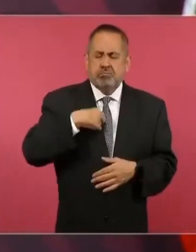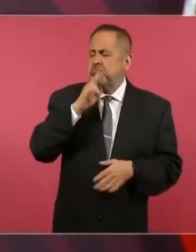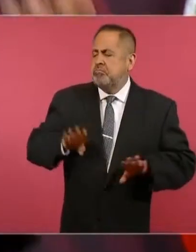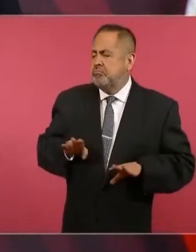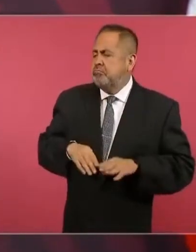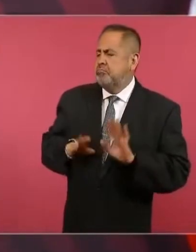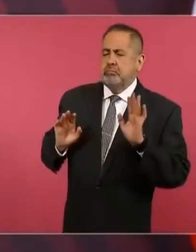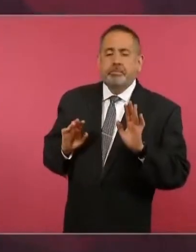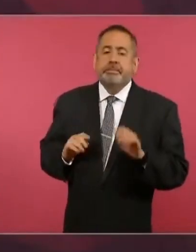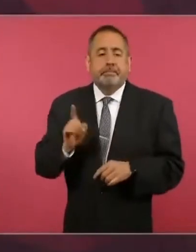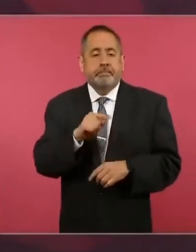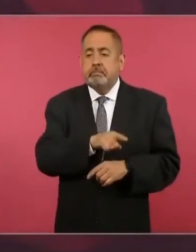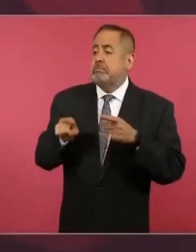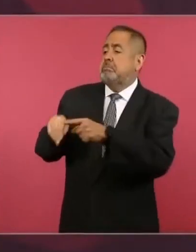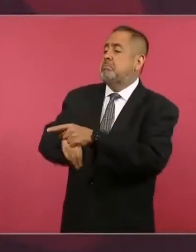Y hasta